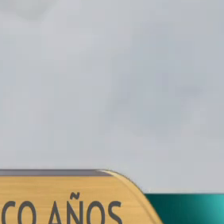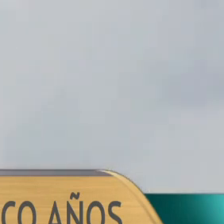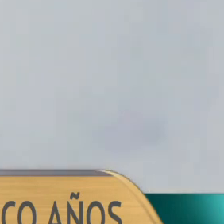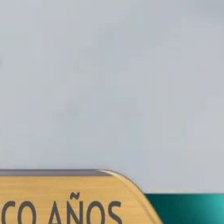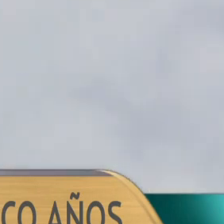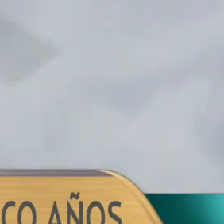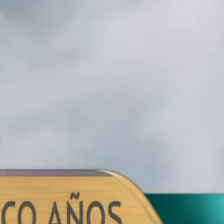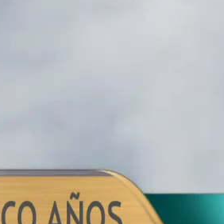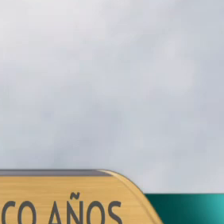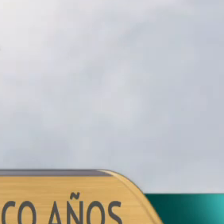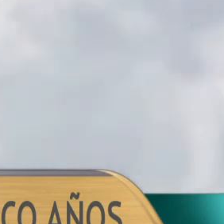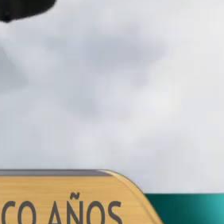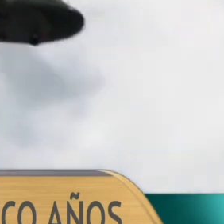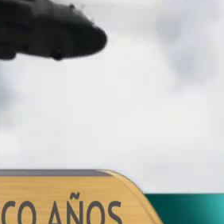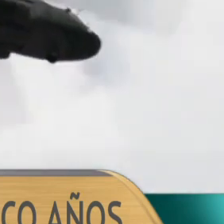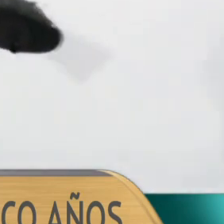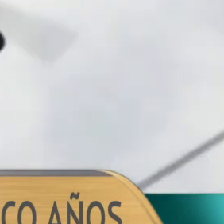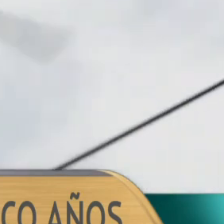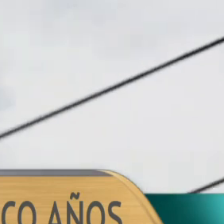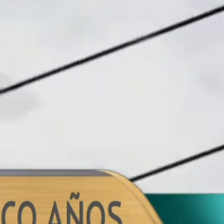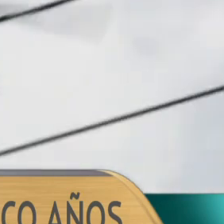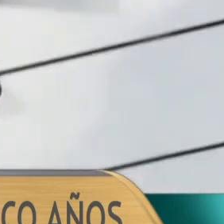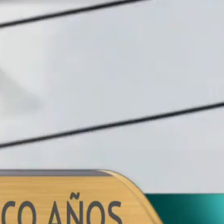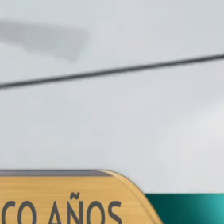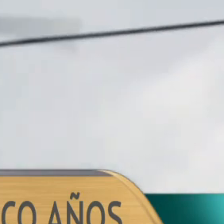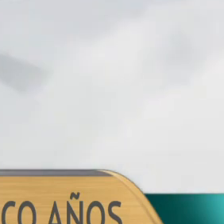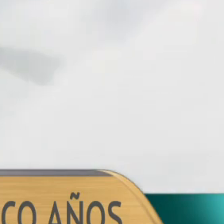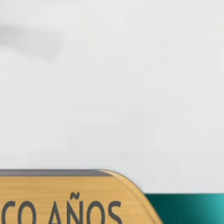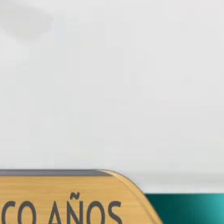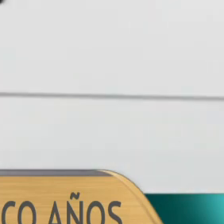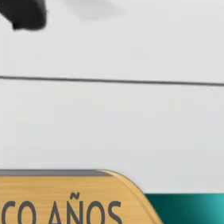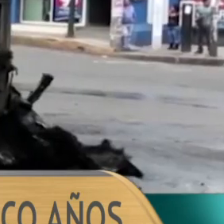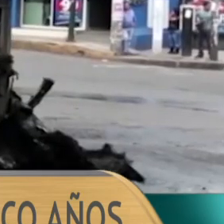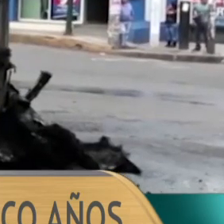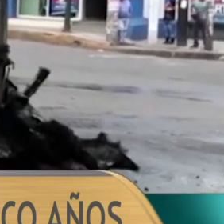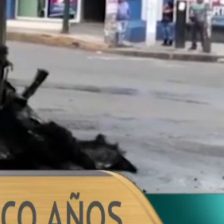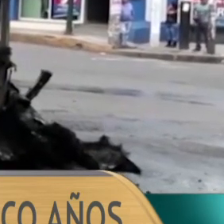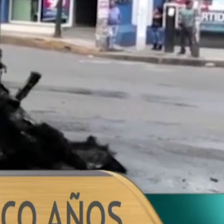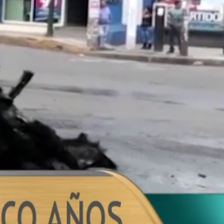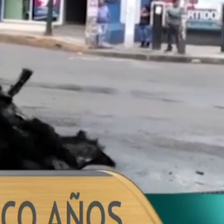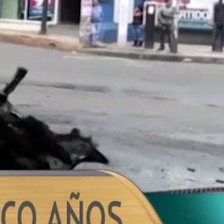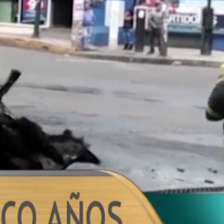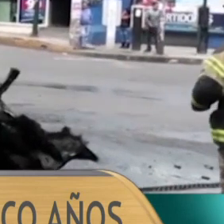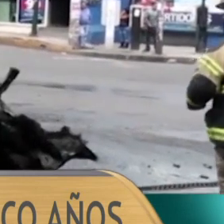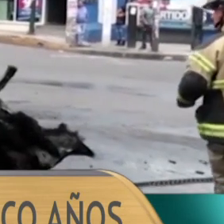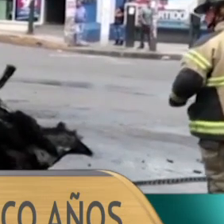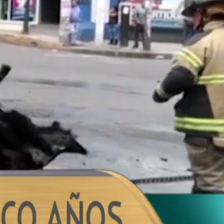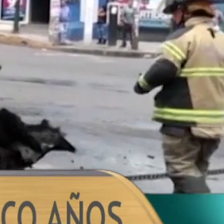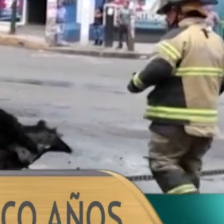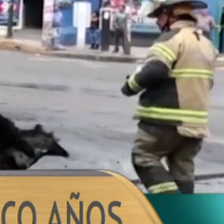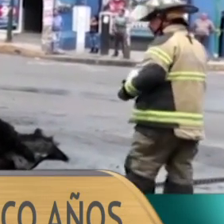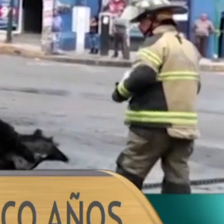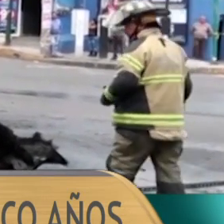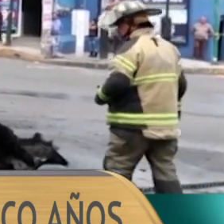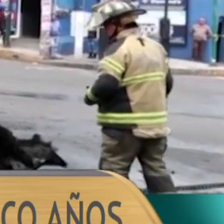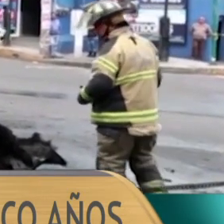con 2.624 casos ha sido la más baja en los últimos 5 años. De acuerdo a la funcionaria, en 2022 se ha reportado 85 víctimas